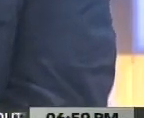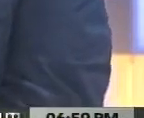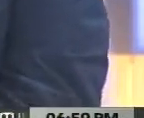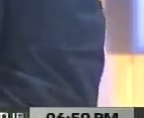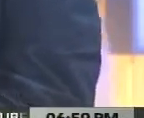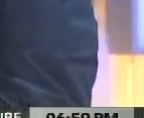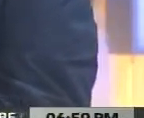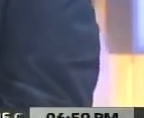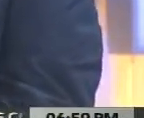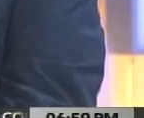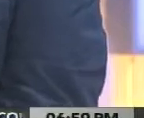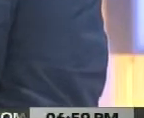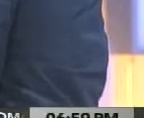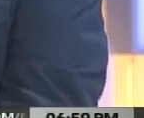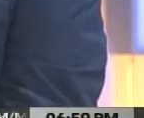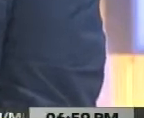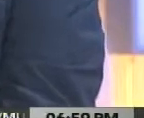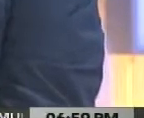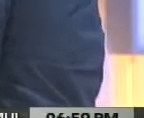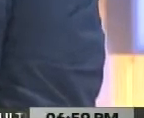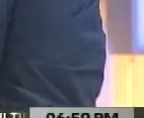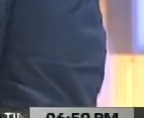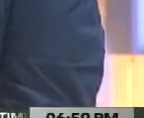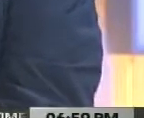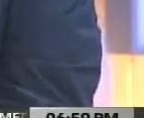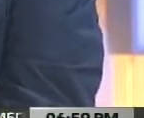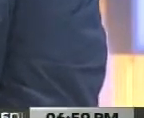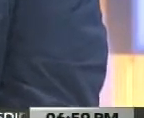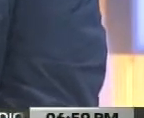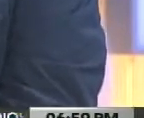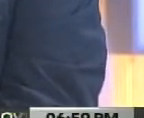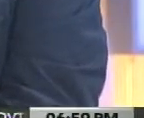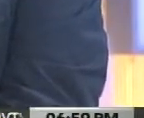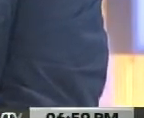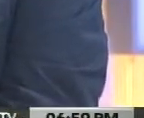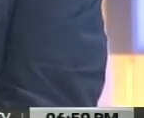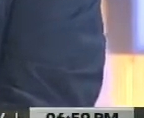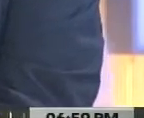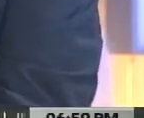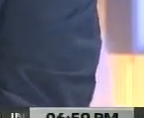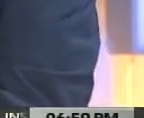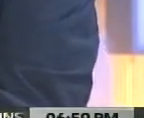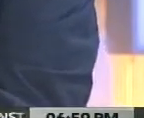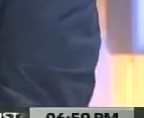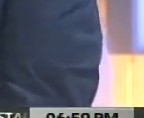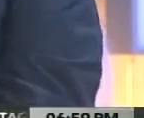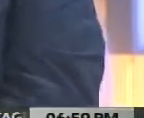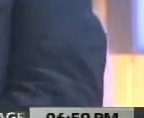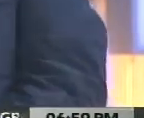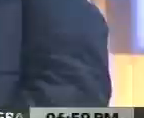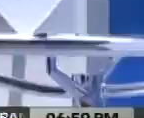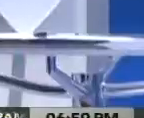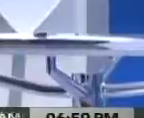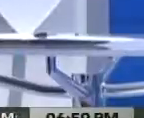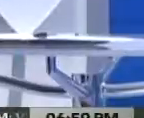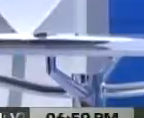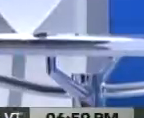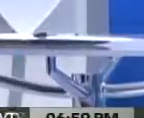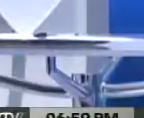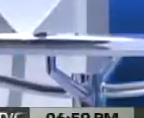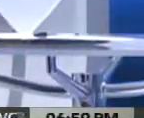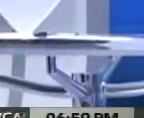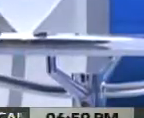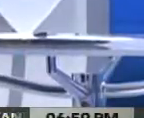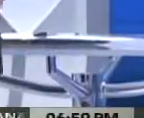algunos cuantos operadores y financistas políticos de estos diputados de la derecha. Bueno, agradecemos a William Castillo por haber venido, presidente